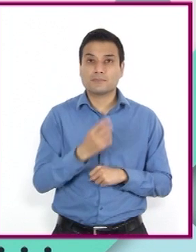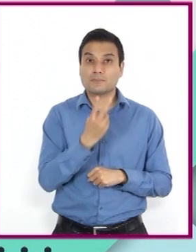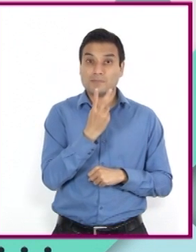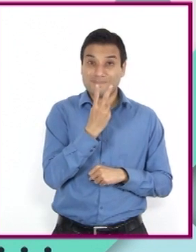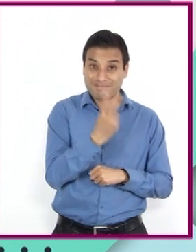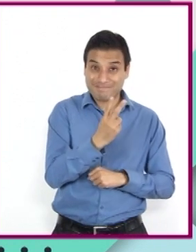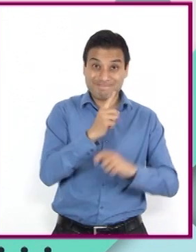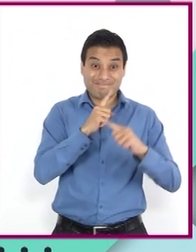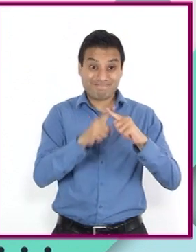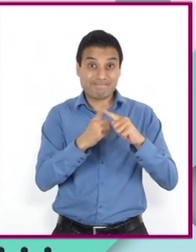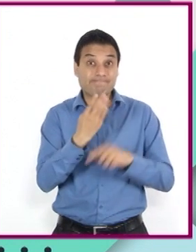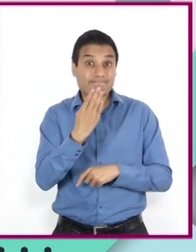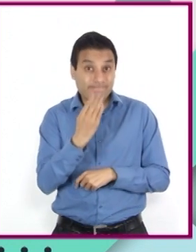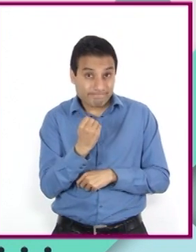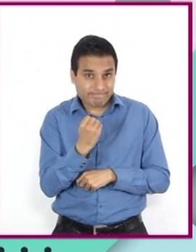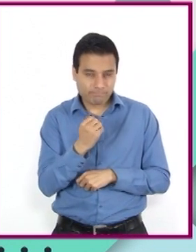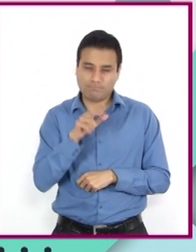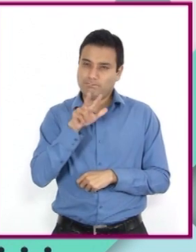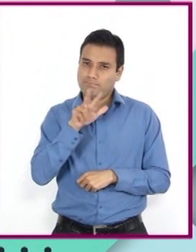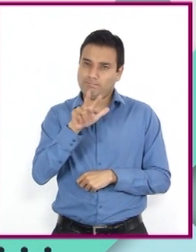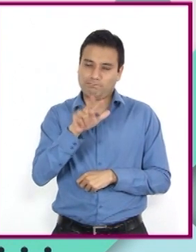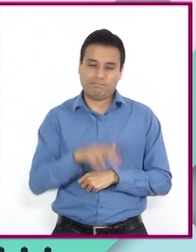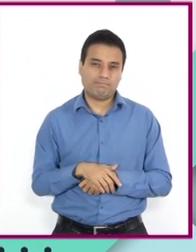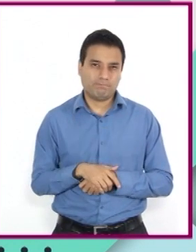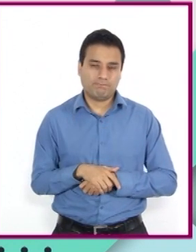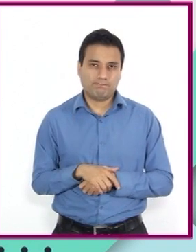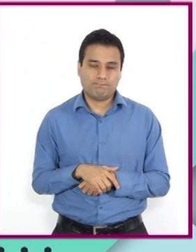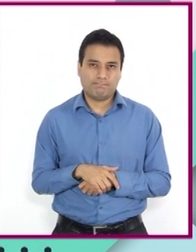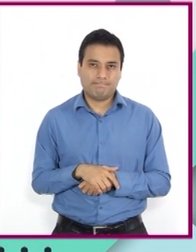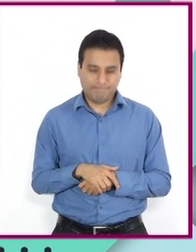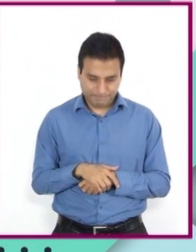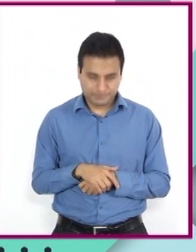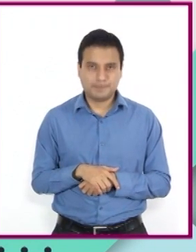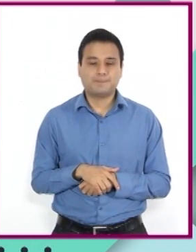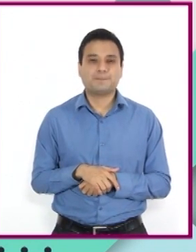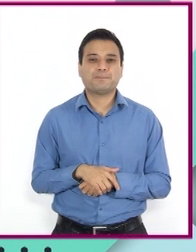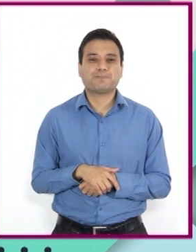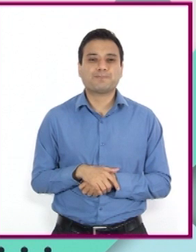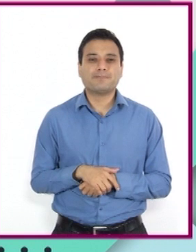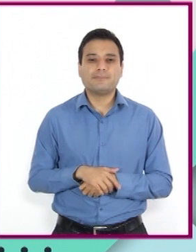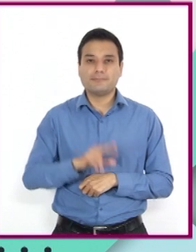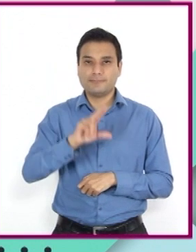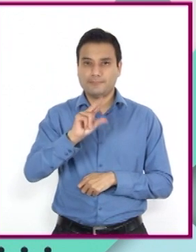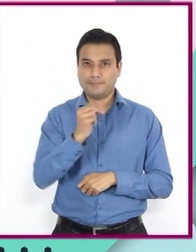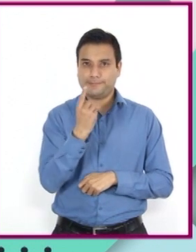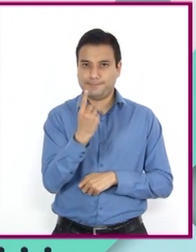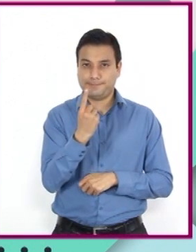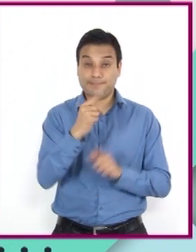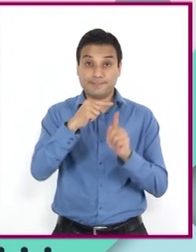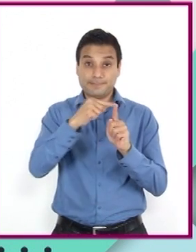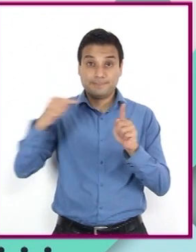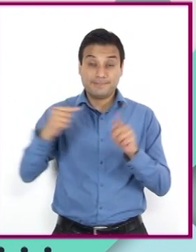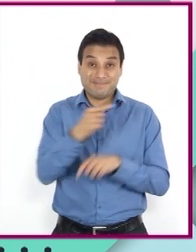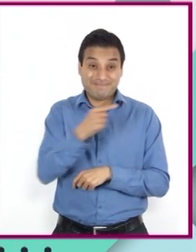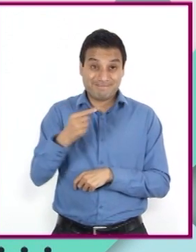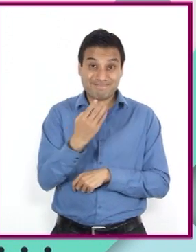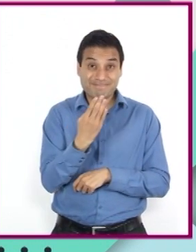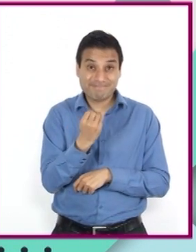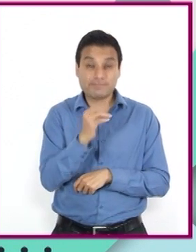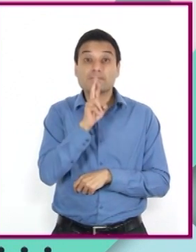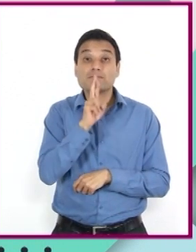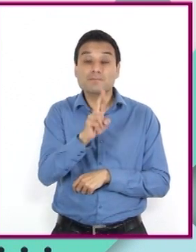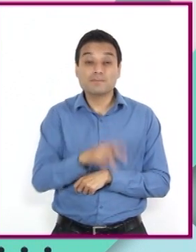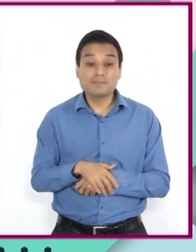negativo es igual a 18 negativo. Ahora, divido 81 entre 9 negativo y el resultado